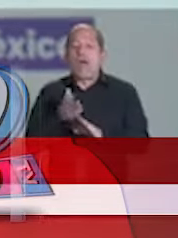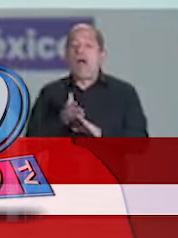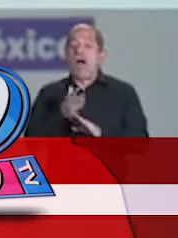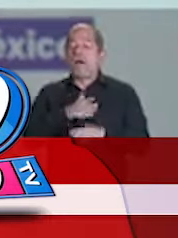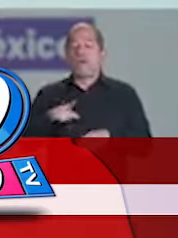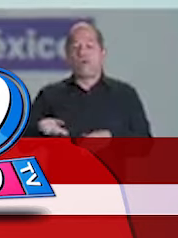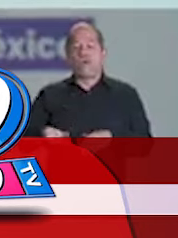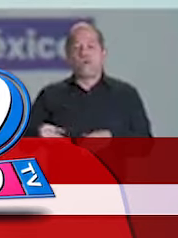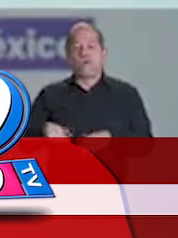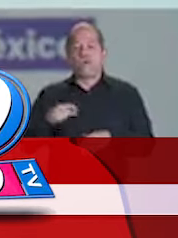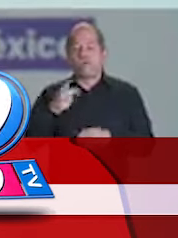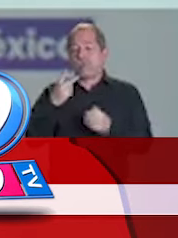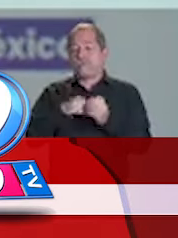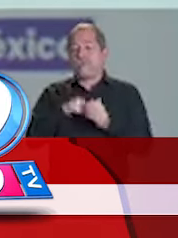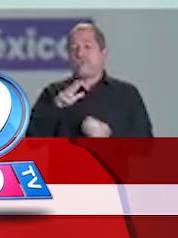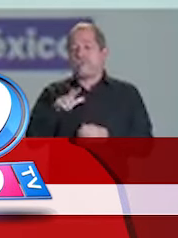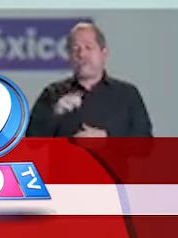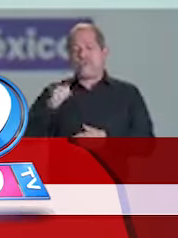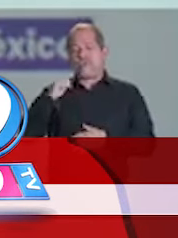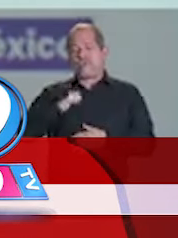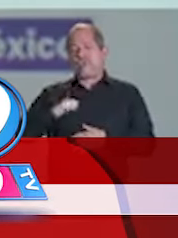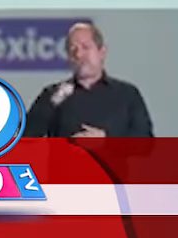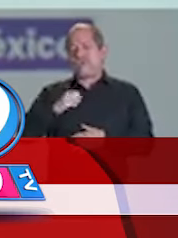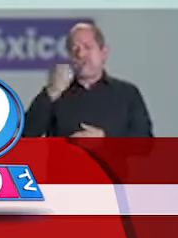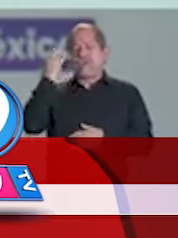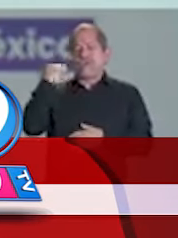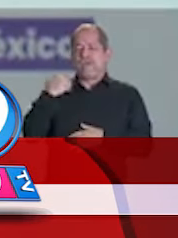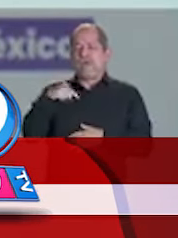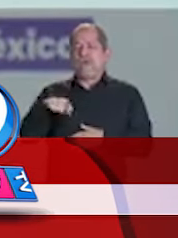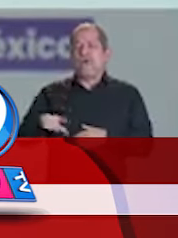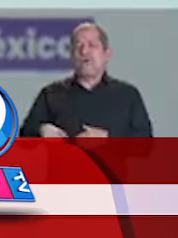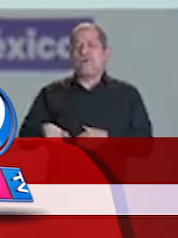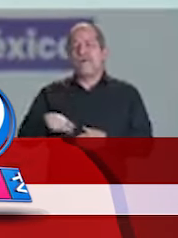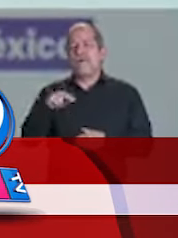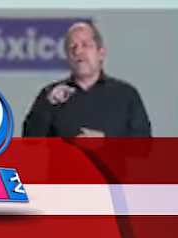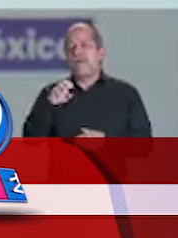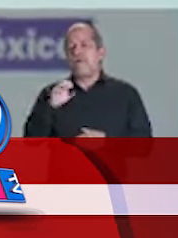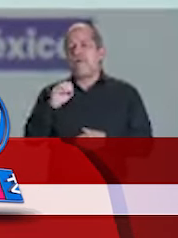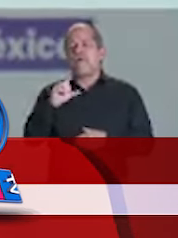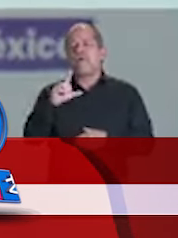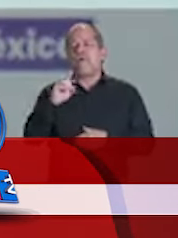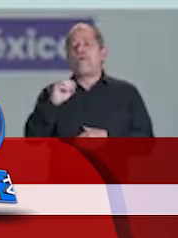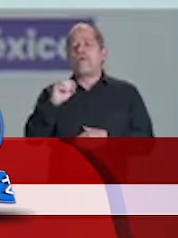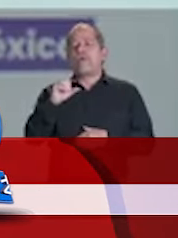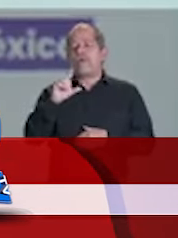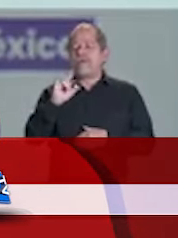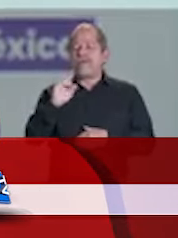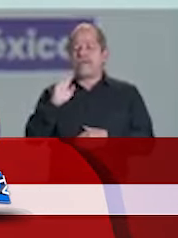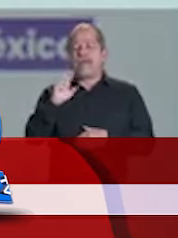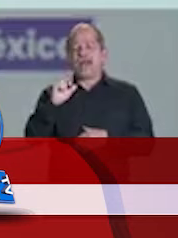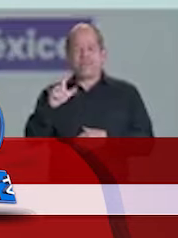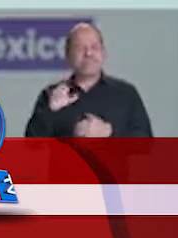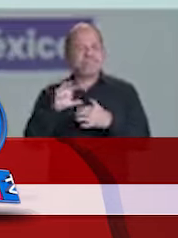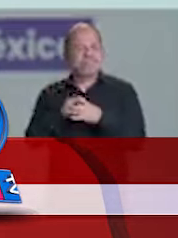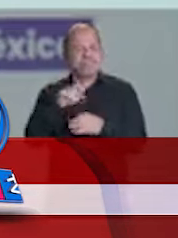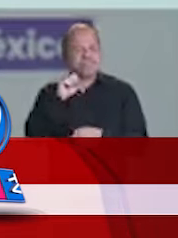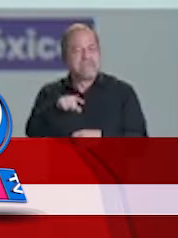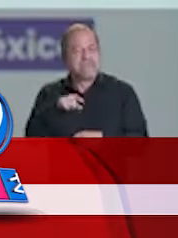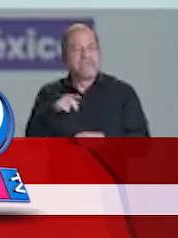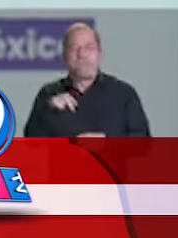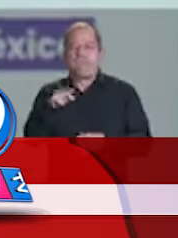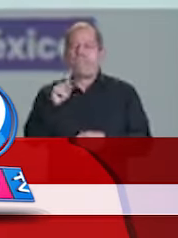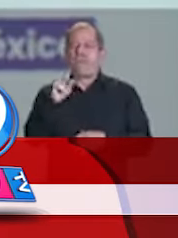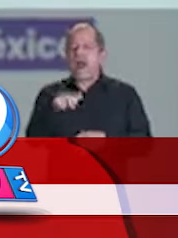el neoliberalismo, el que representa la candidata del PRIAN, significó privatizaciones con corrupción, deudas